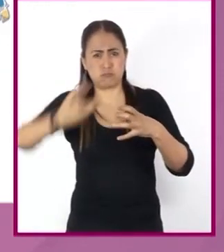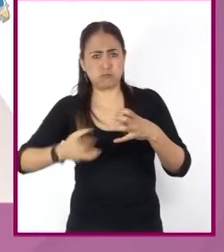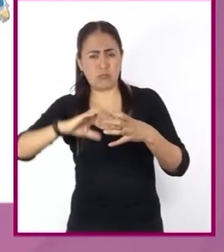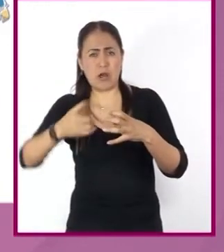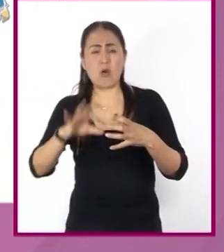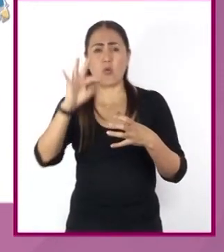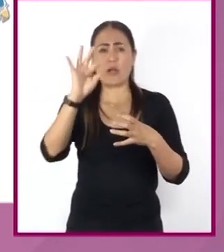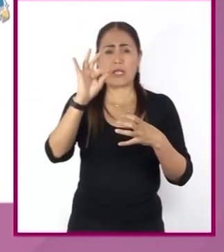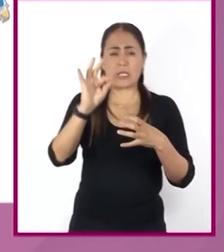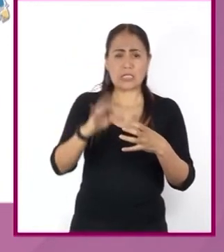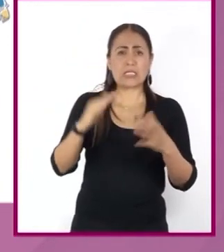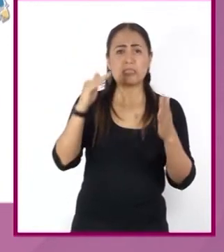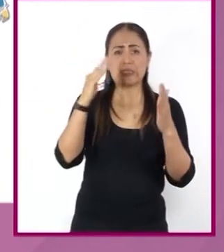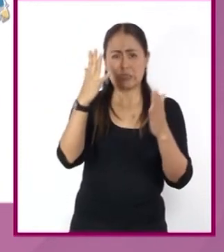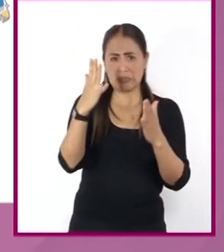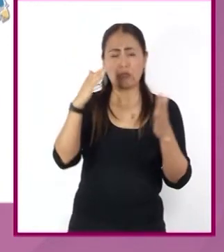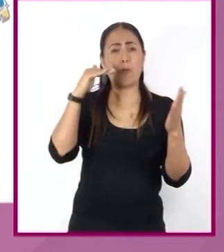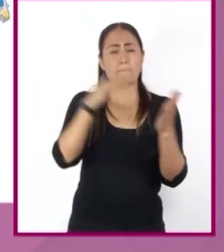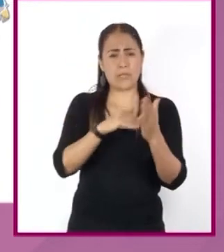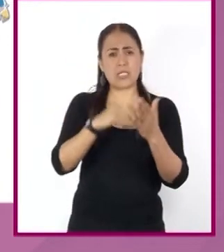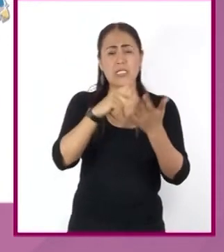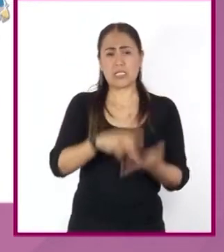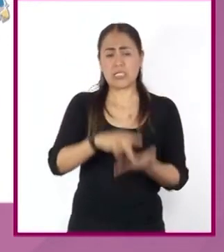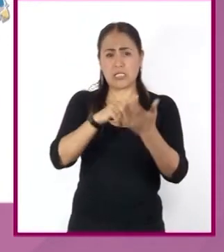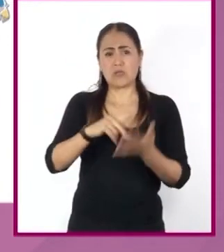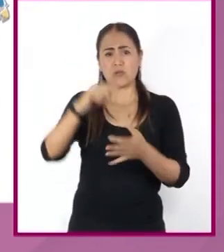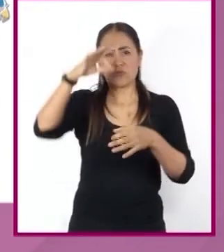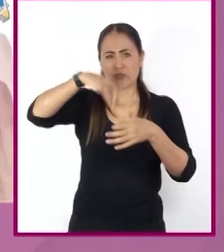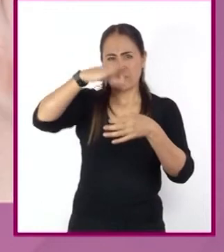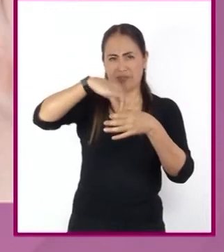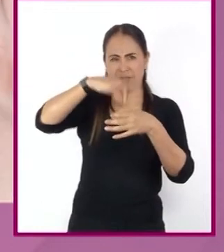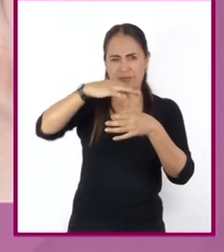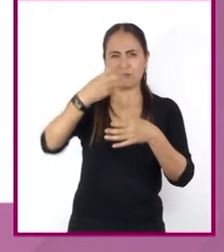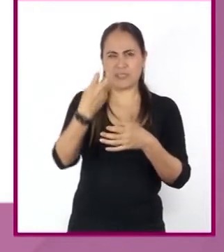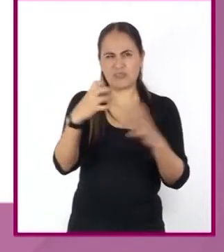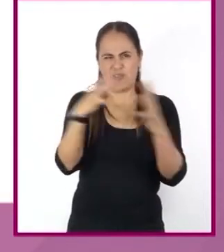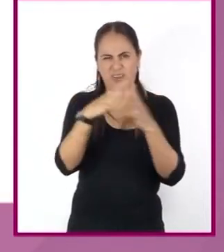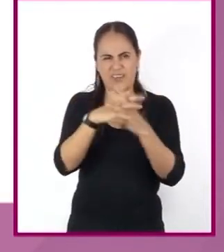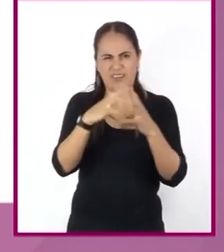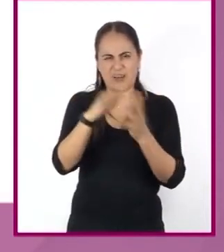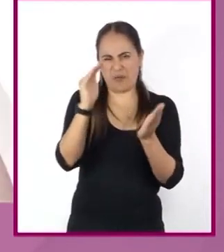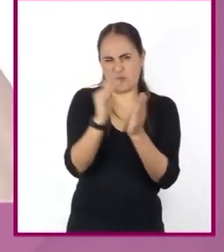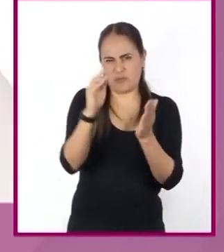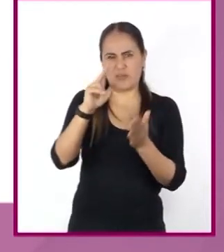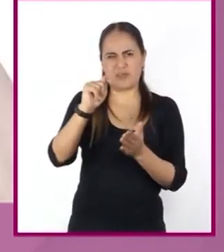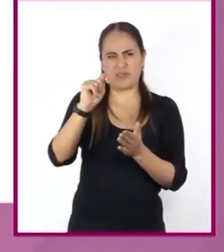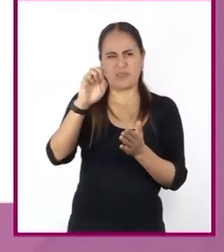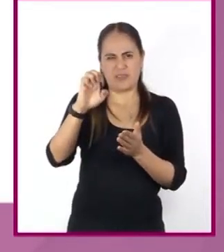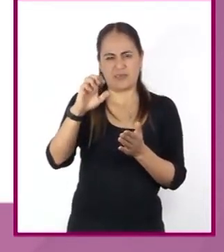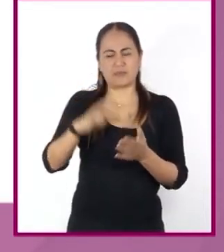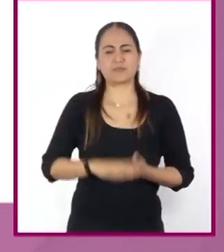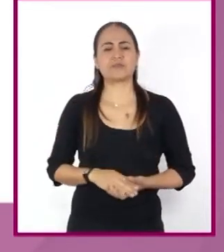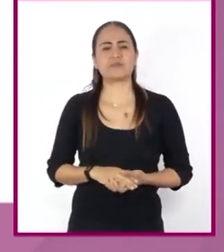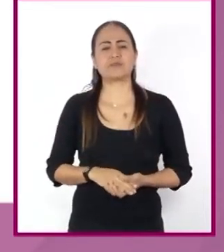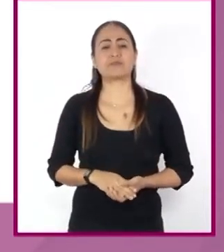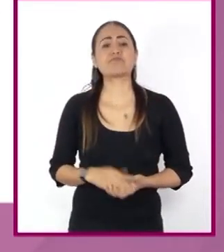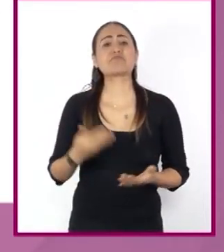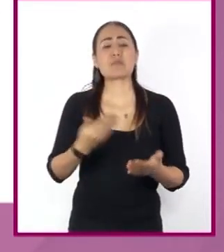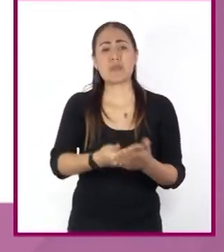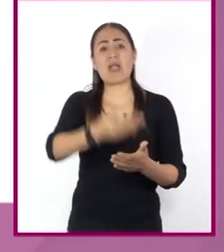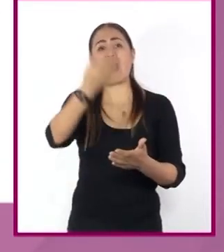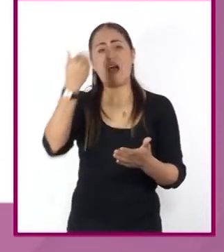té. A este hecho se le conoce como el motín del té. Todo comenzó mucho antes, con